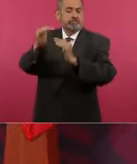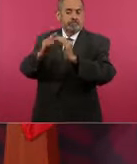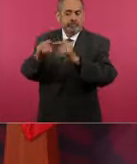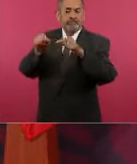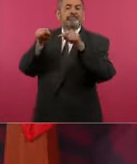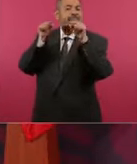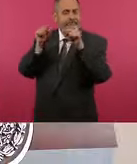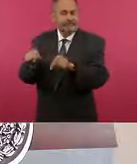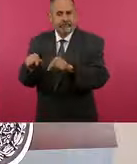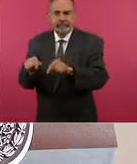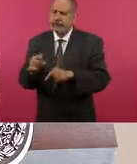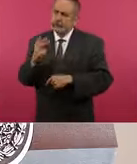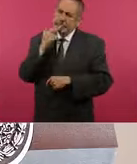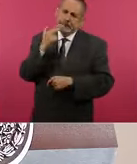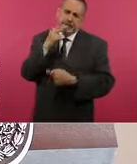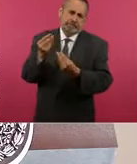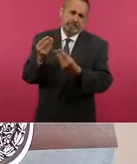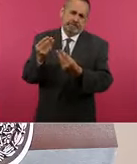un efecto multiplicador, porque